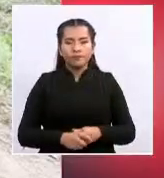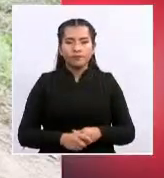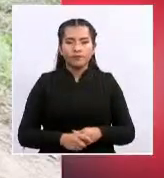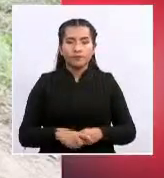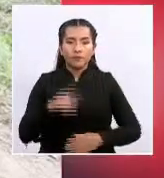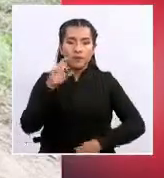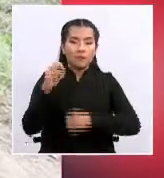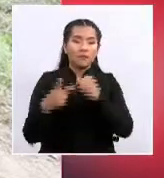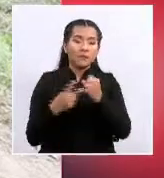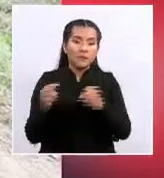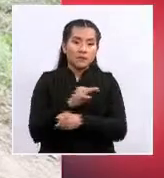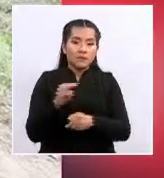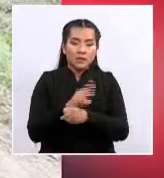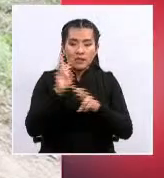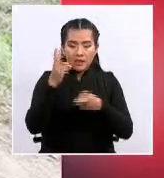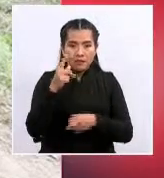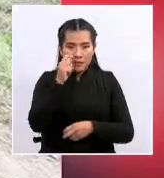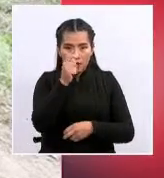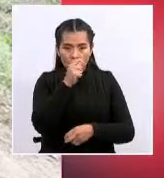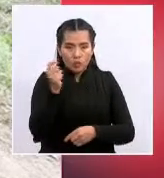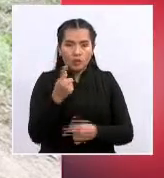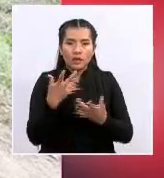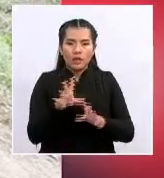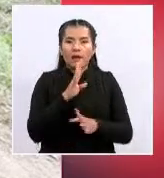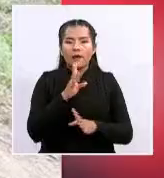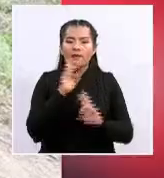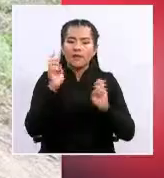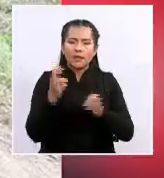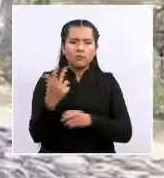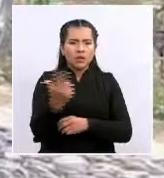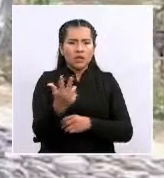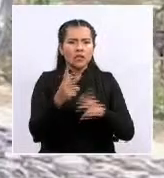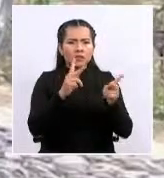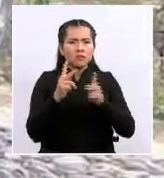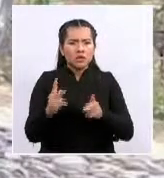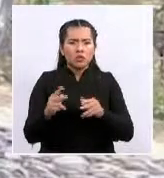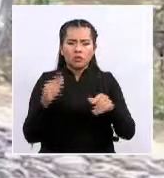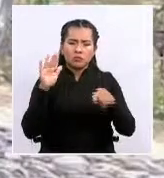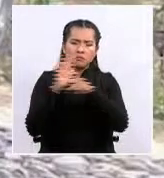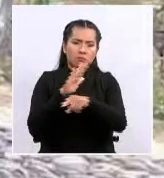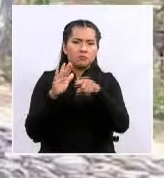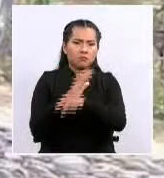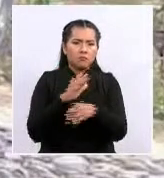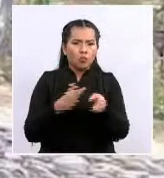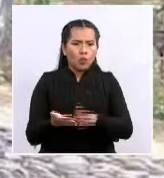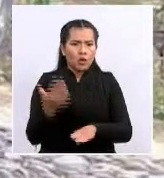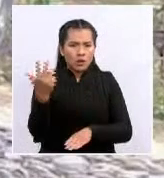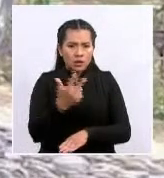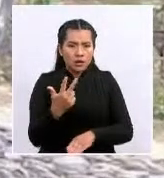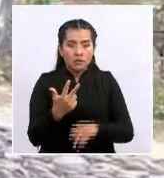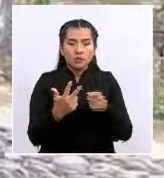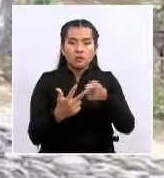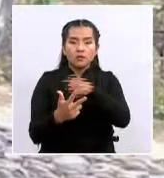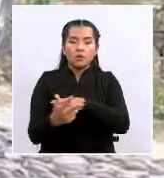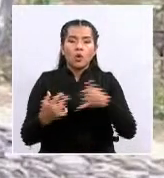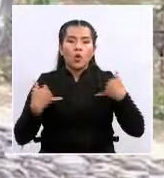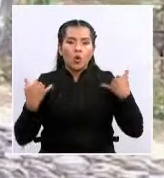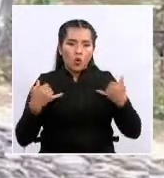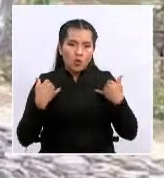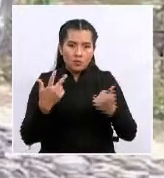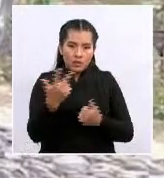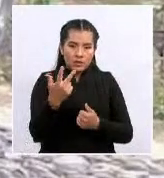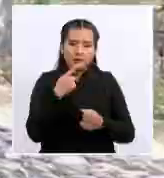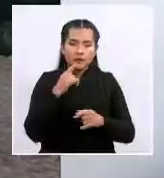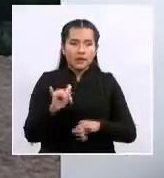El viceministro de Sustancias Controladas se refirió al triple asesinato en Ibirgazama, en el que las víctimas fueron tres jóvenes que viven en la